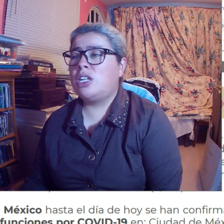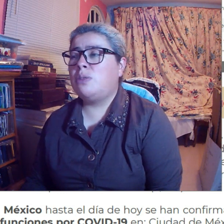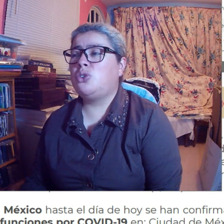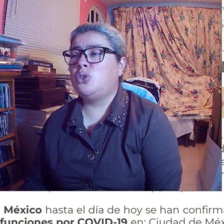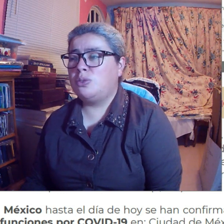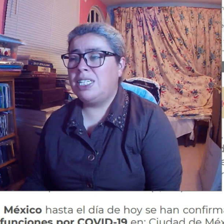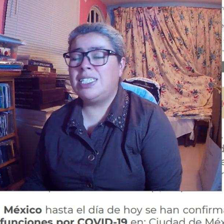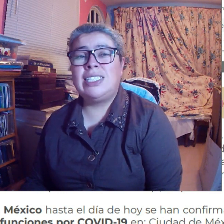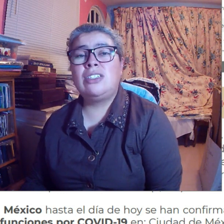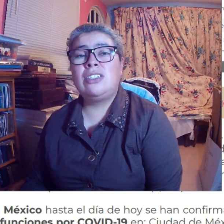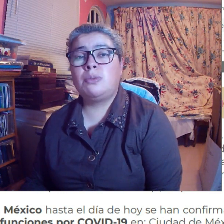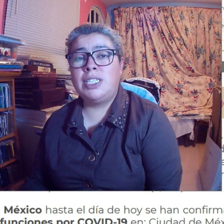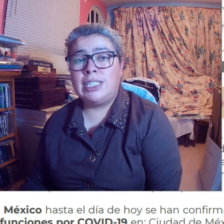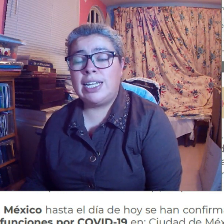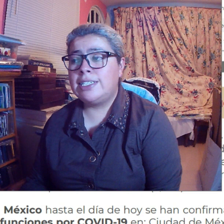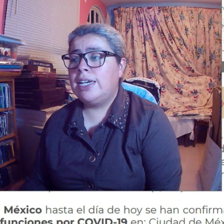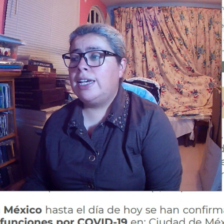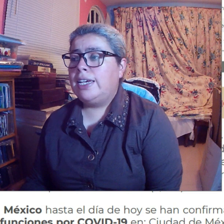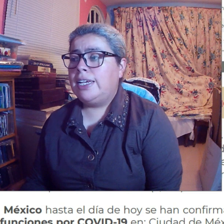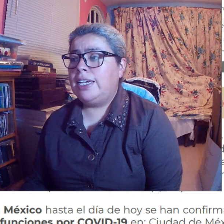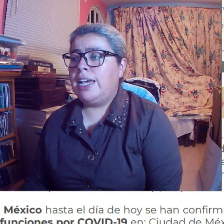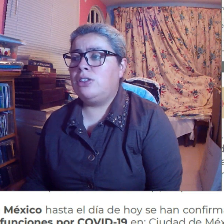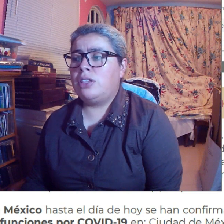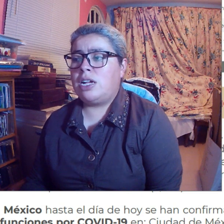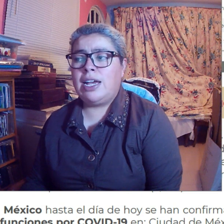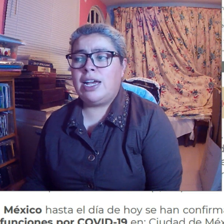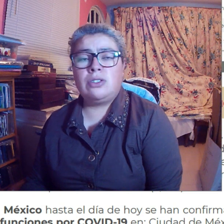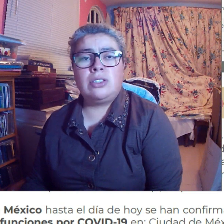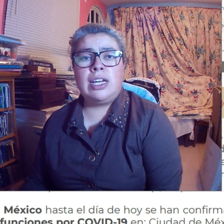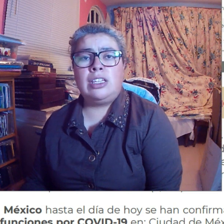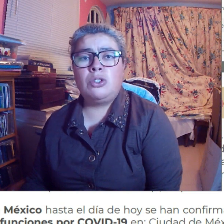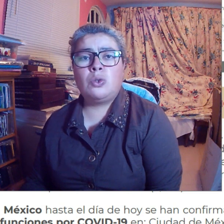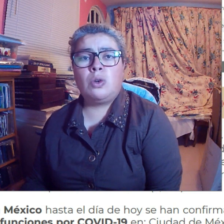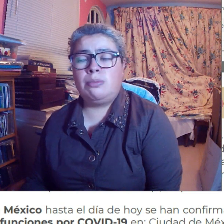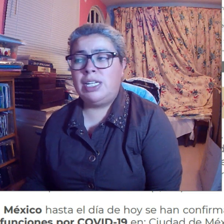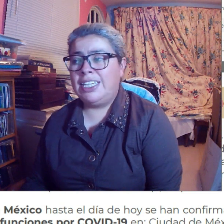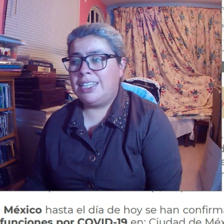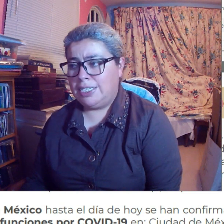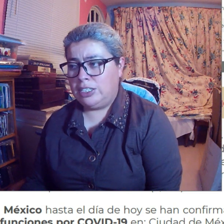sospechosos tenemos 2.623 y el total de casos negativos